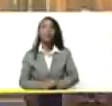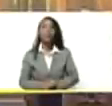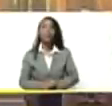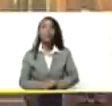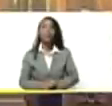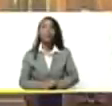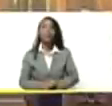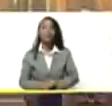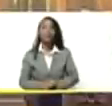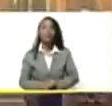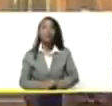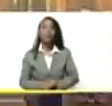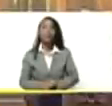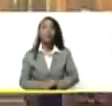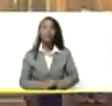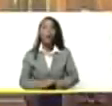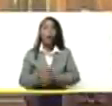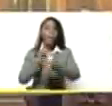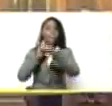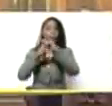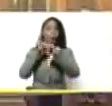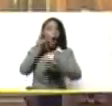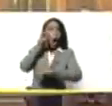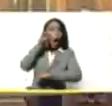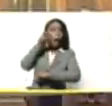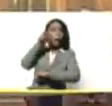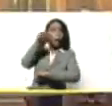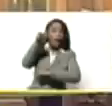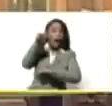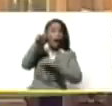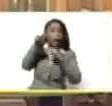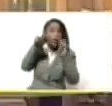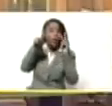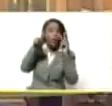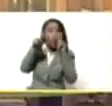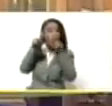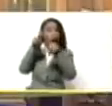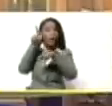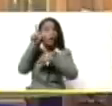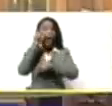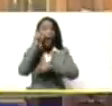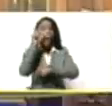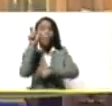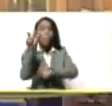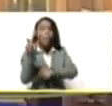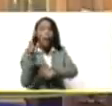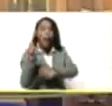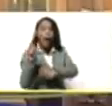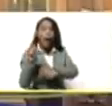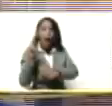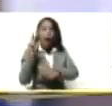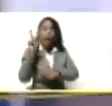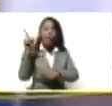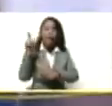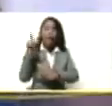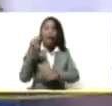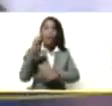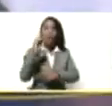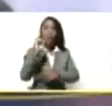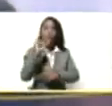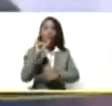medidas más de 504 medidas de sanciones y